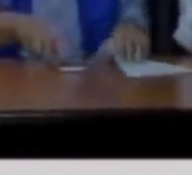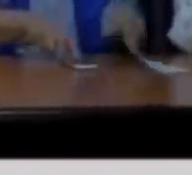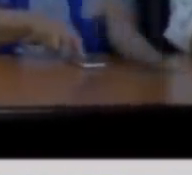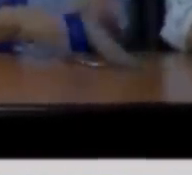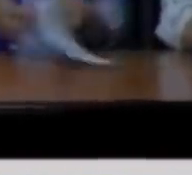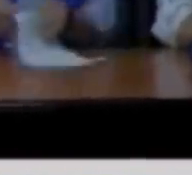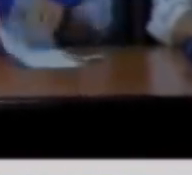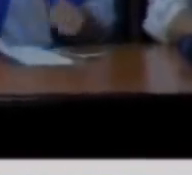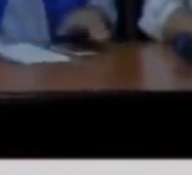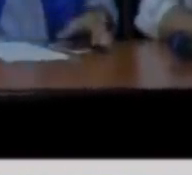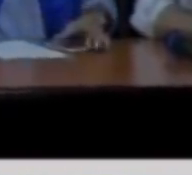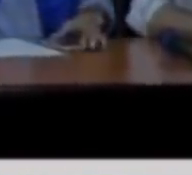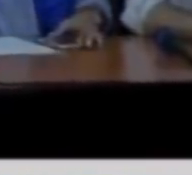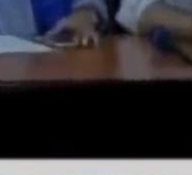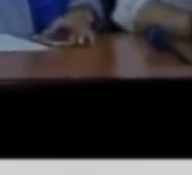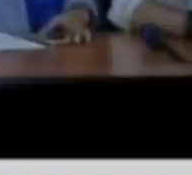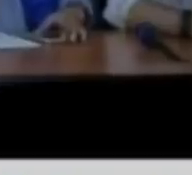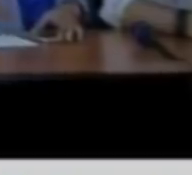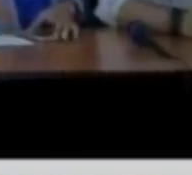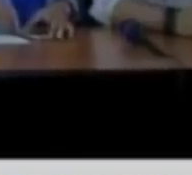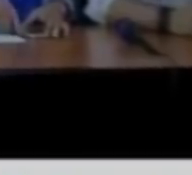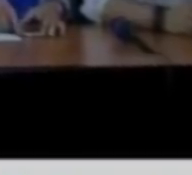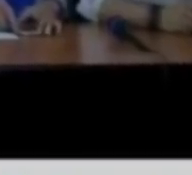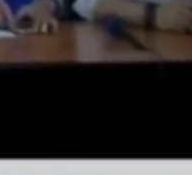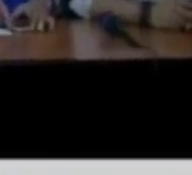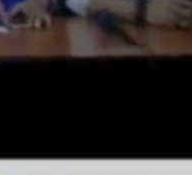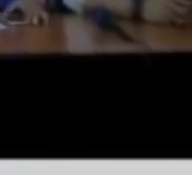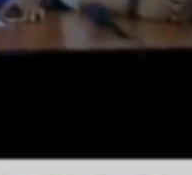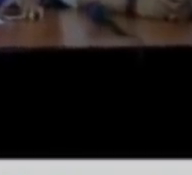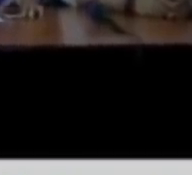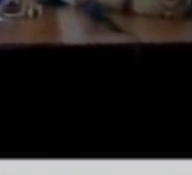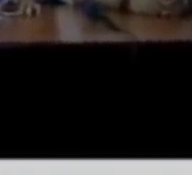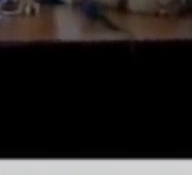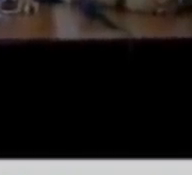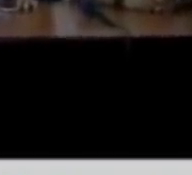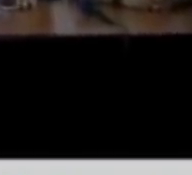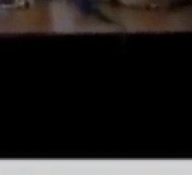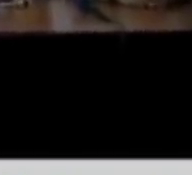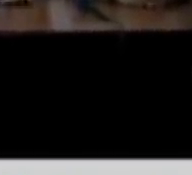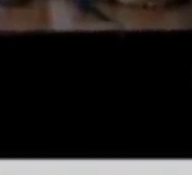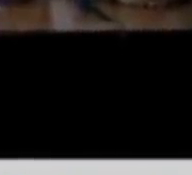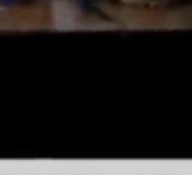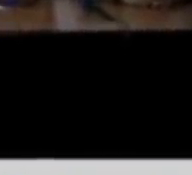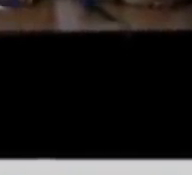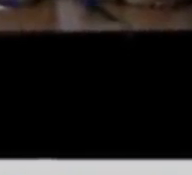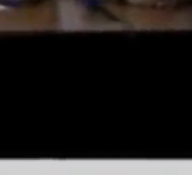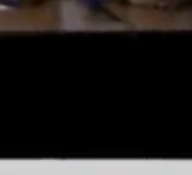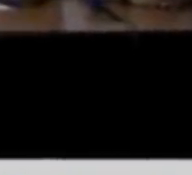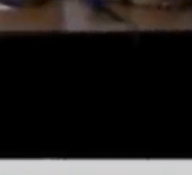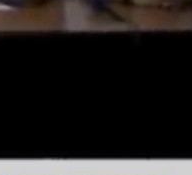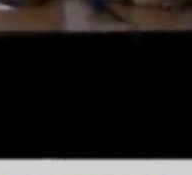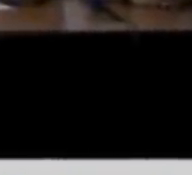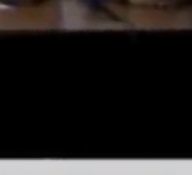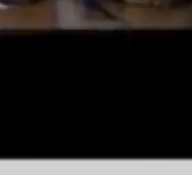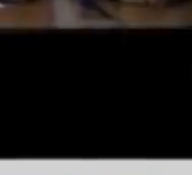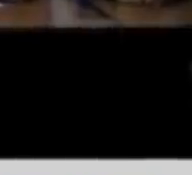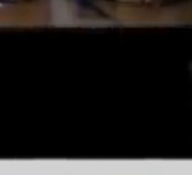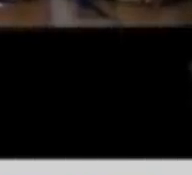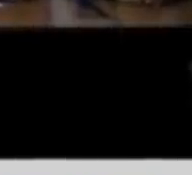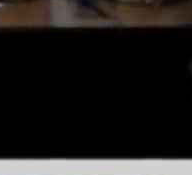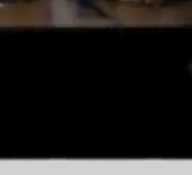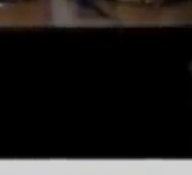de Migración. La doctora, que es gerente del ICS.